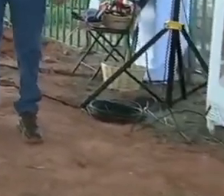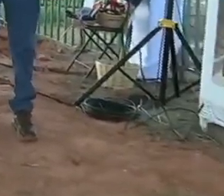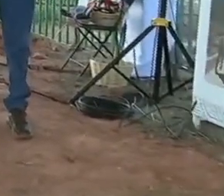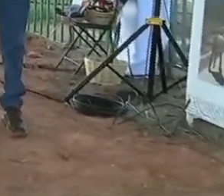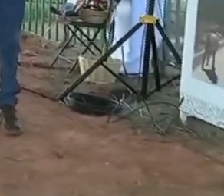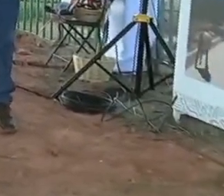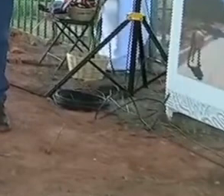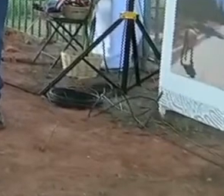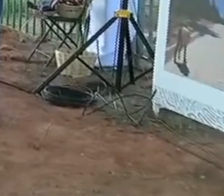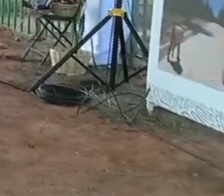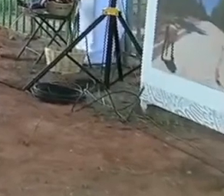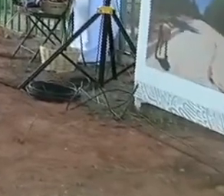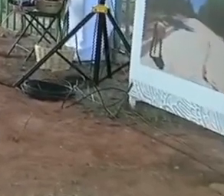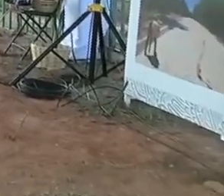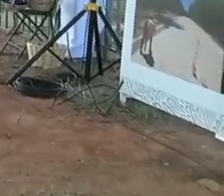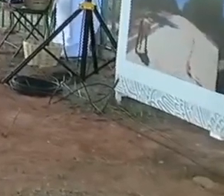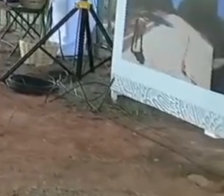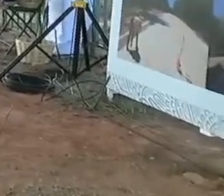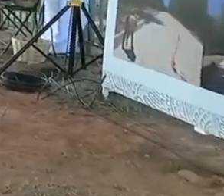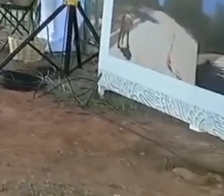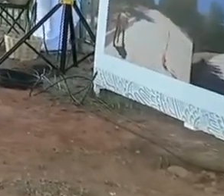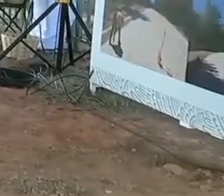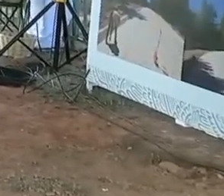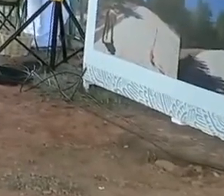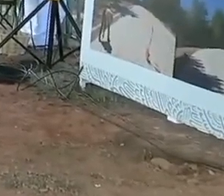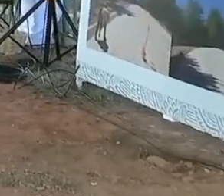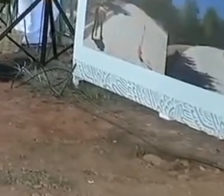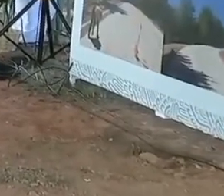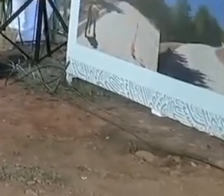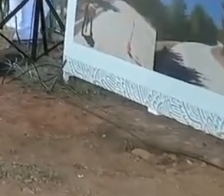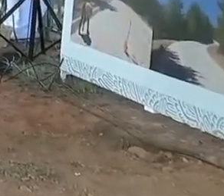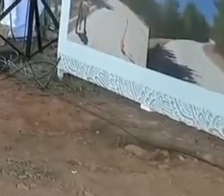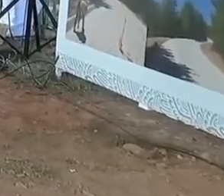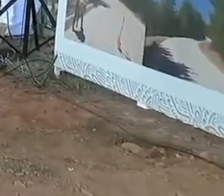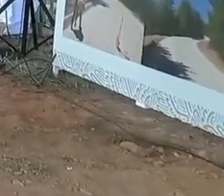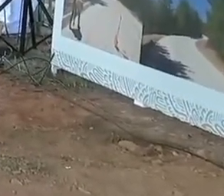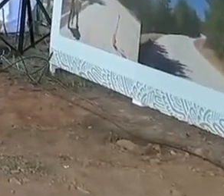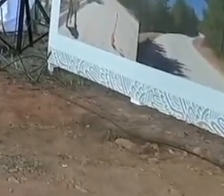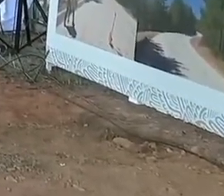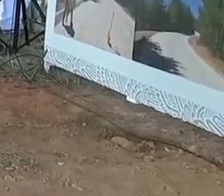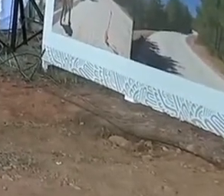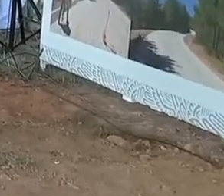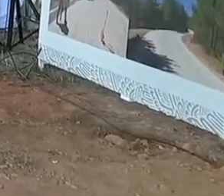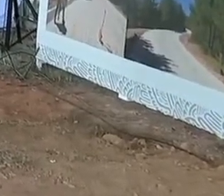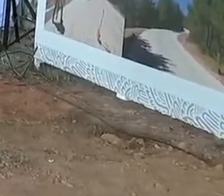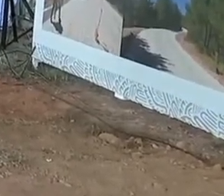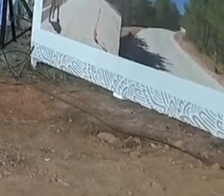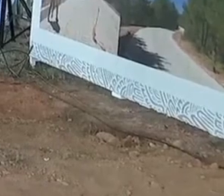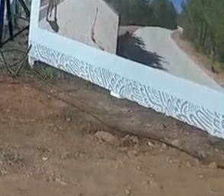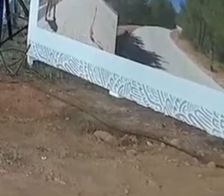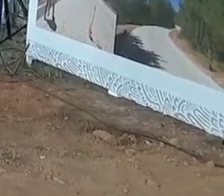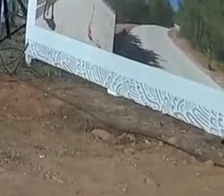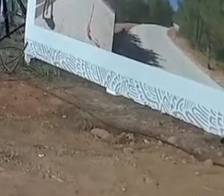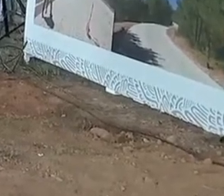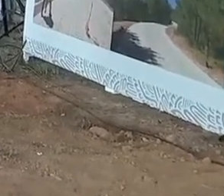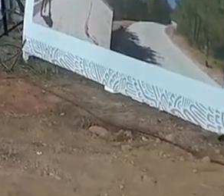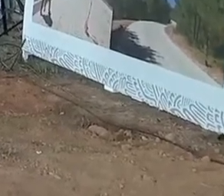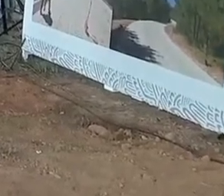buenas tardes. Maguepe, que según me platican en lengua mije es buenas tardes. Estamos